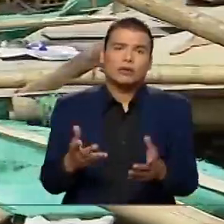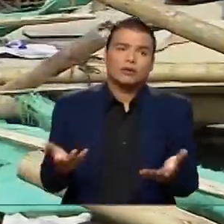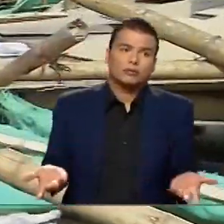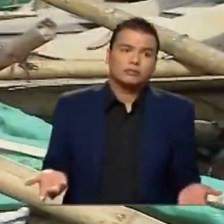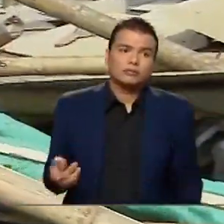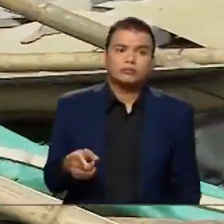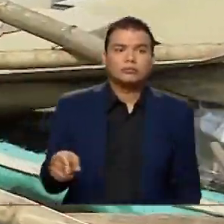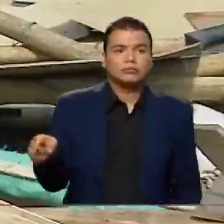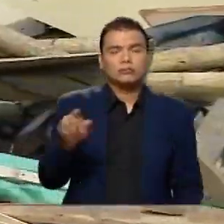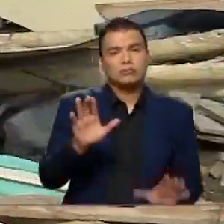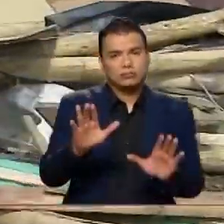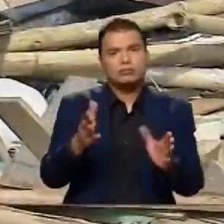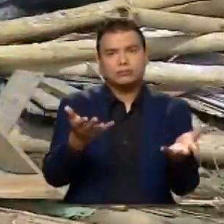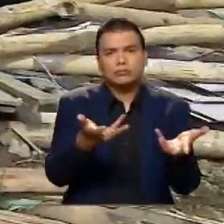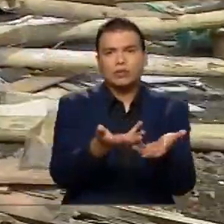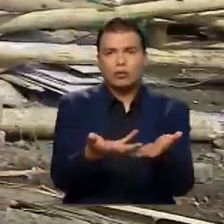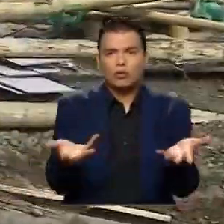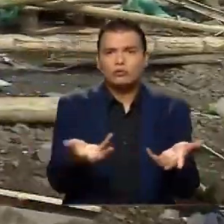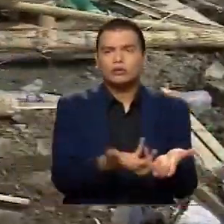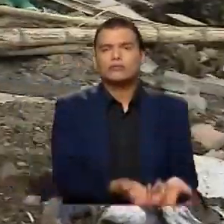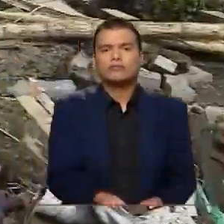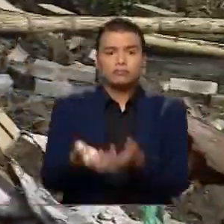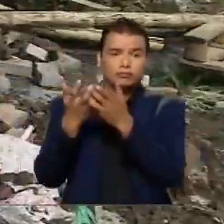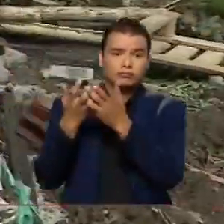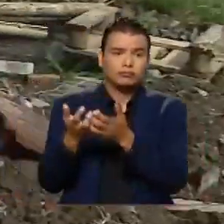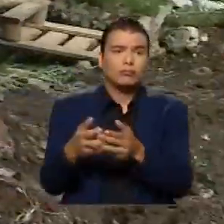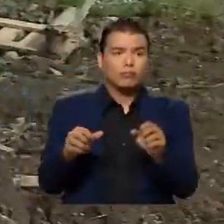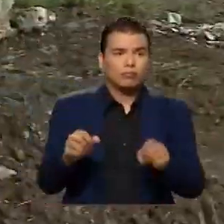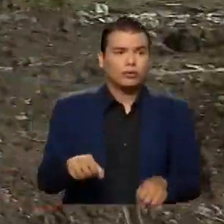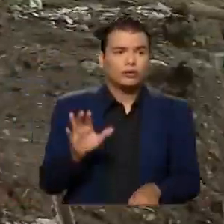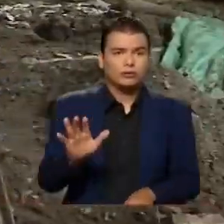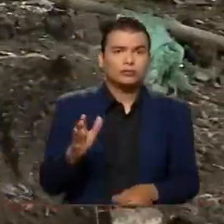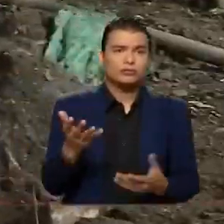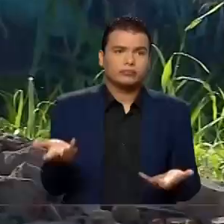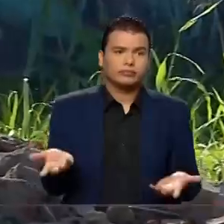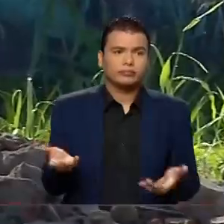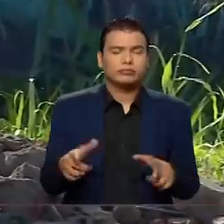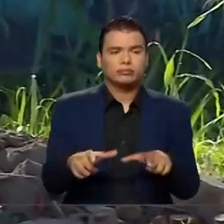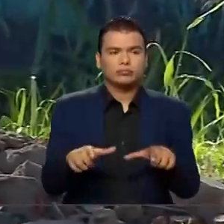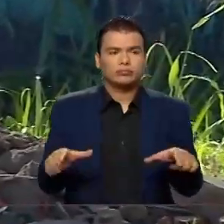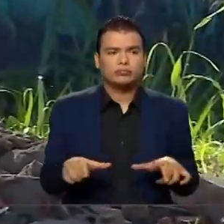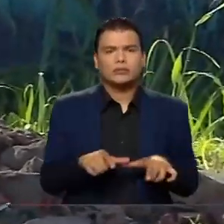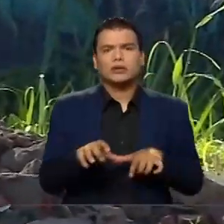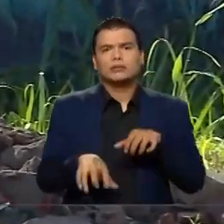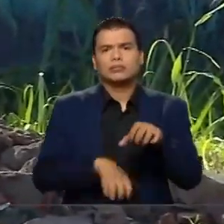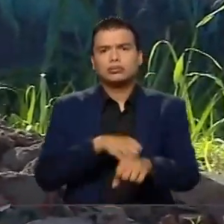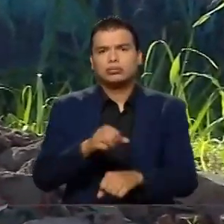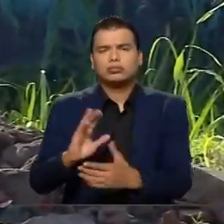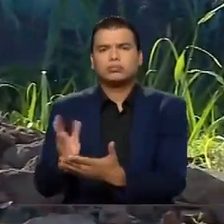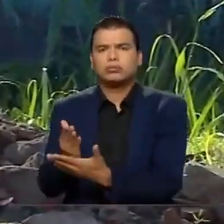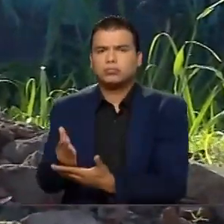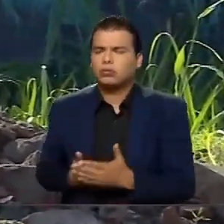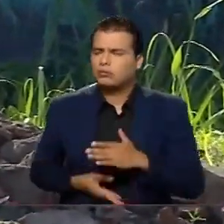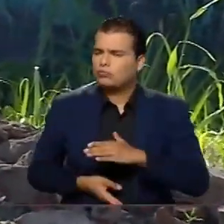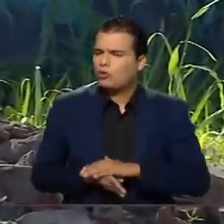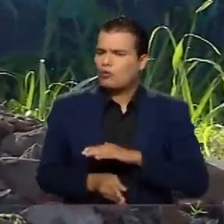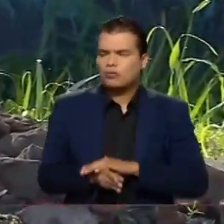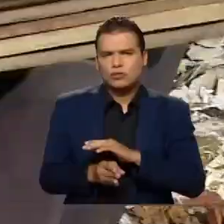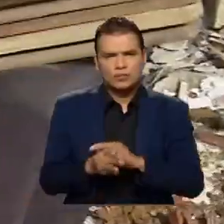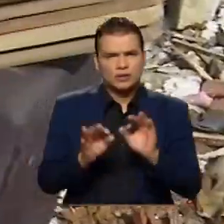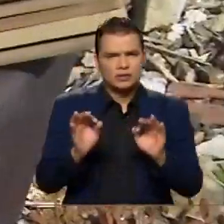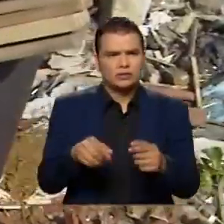le garanticen el derecho a recuperar sus cosas. El costoso proceso de restitución del predio se extenderá durante este fin de semana.